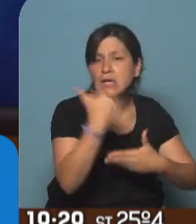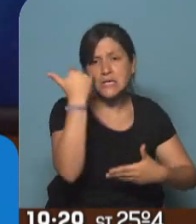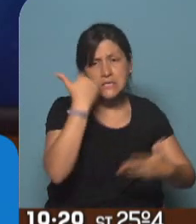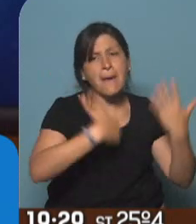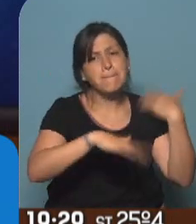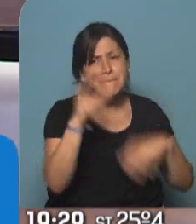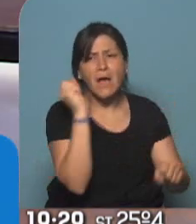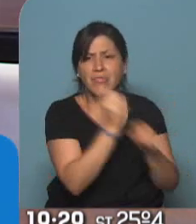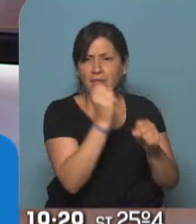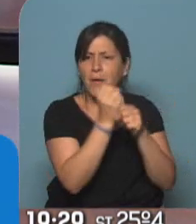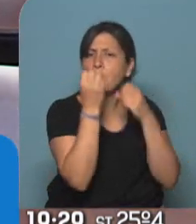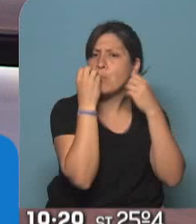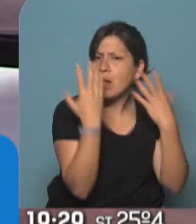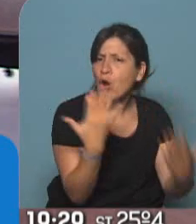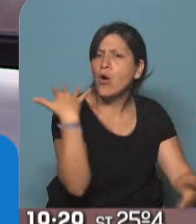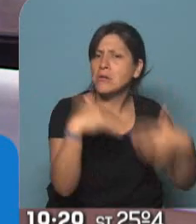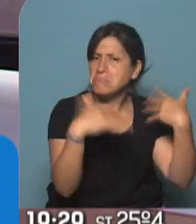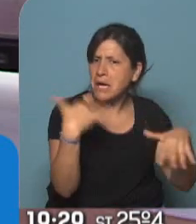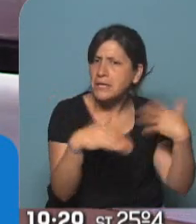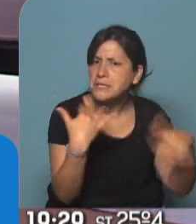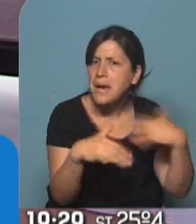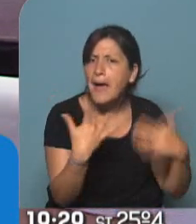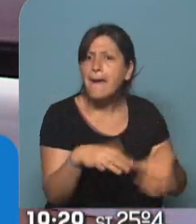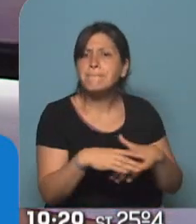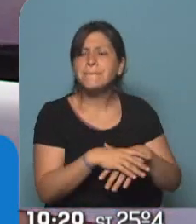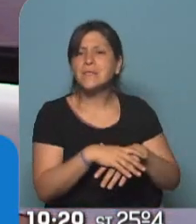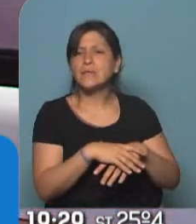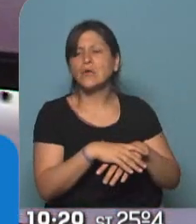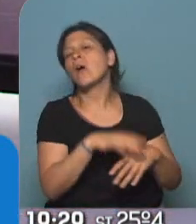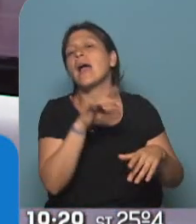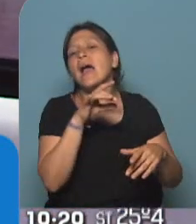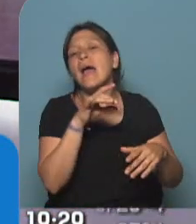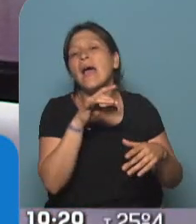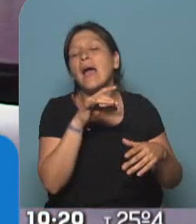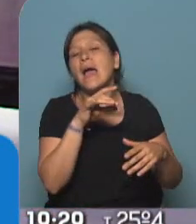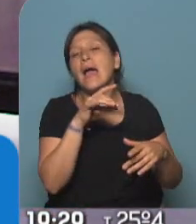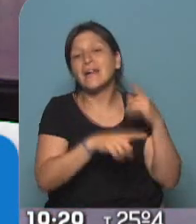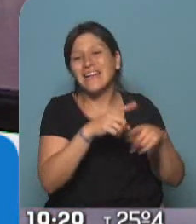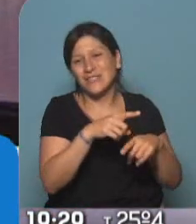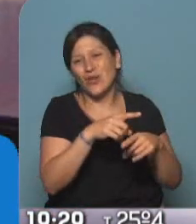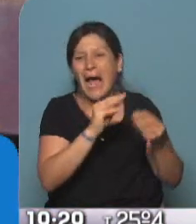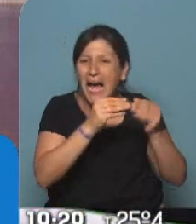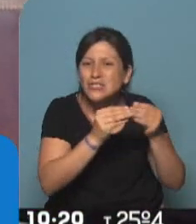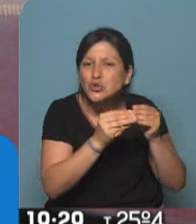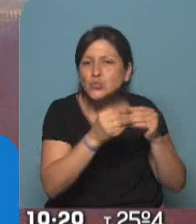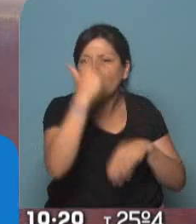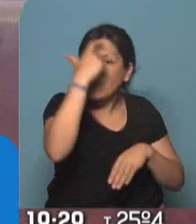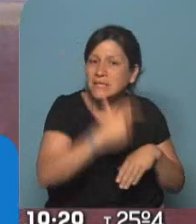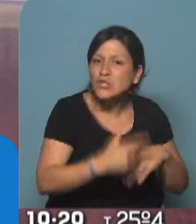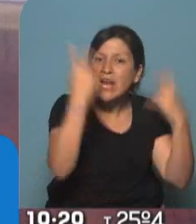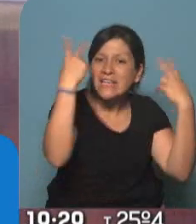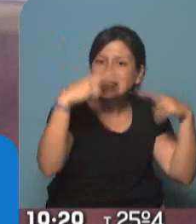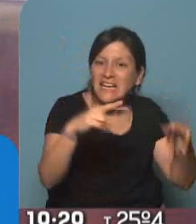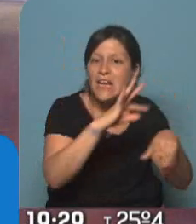más rápida fruto de la expulsión de este tipo de ciudadanos que ingresan a nuestro